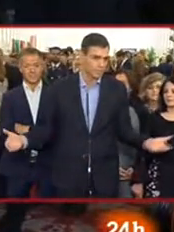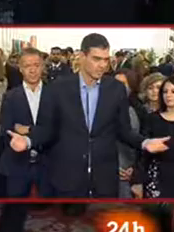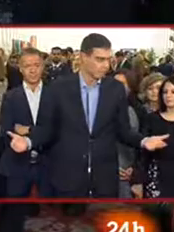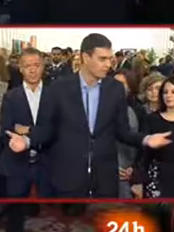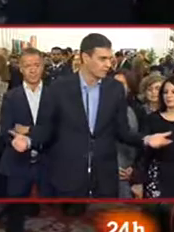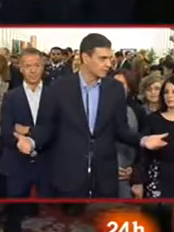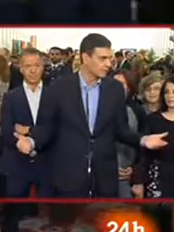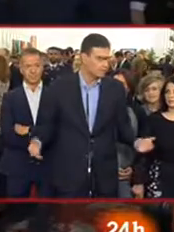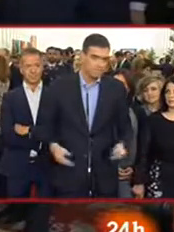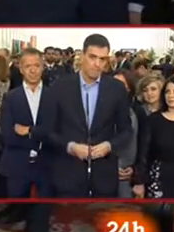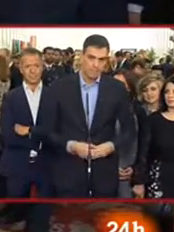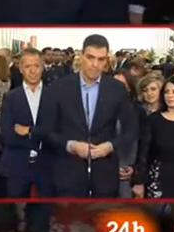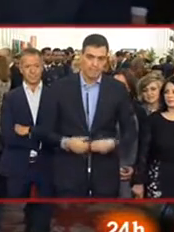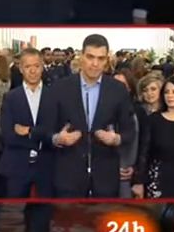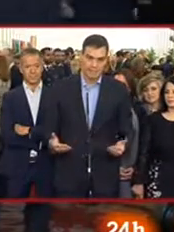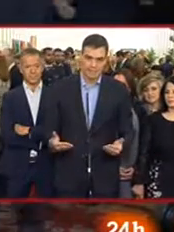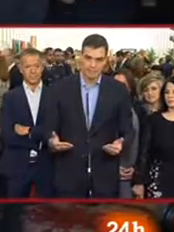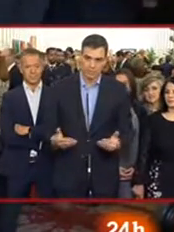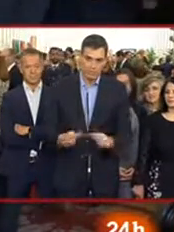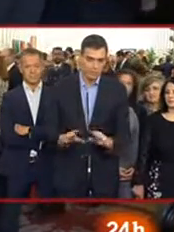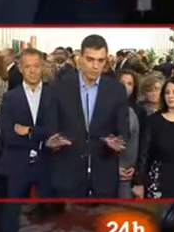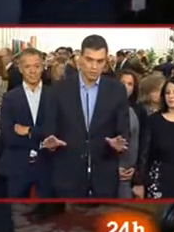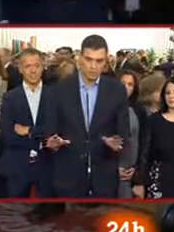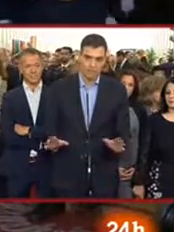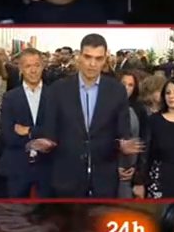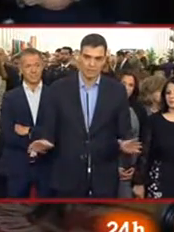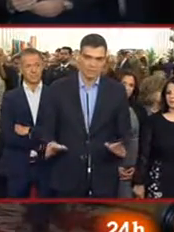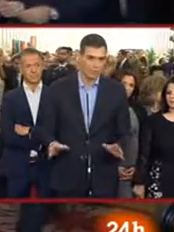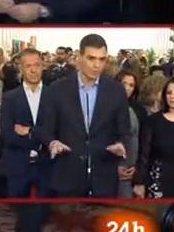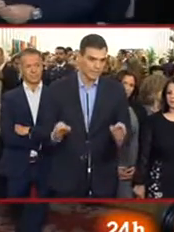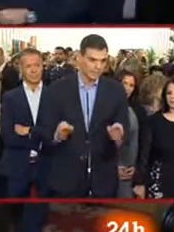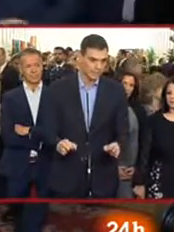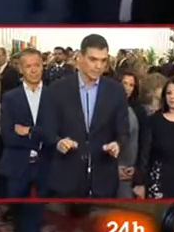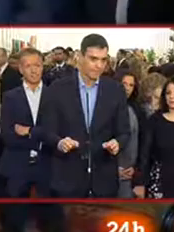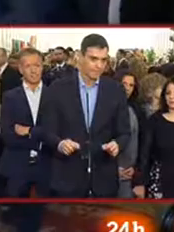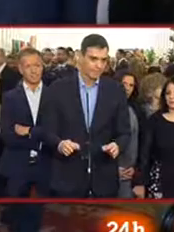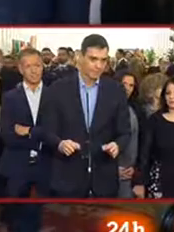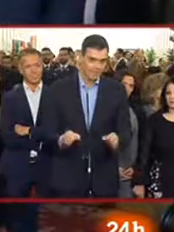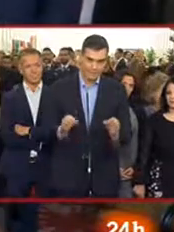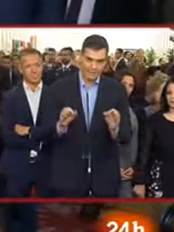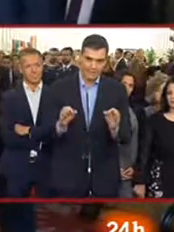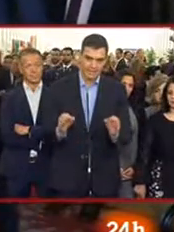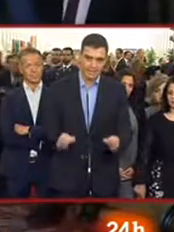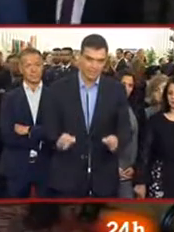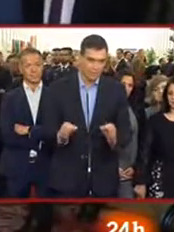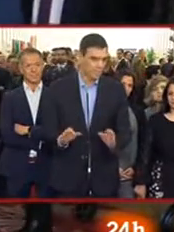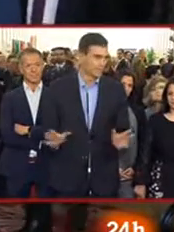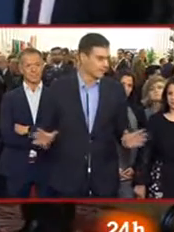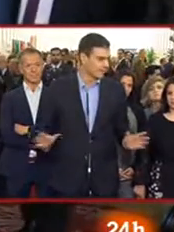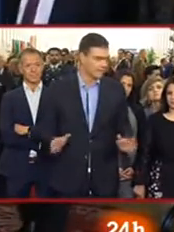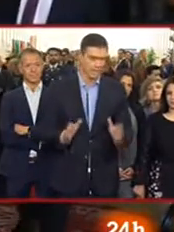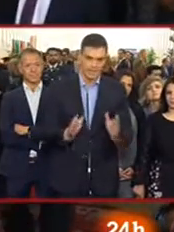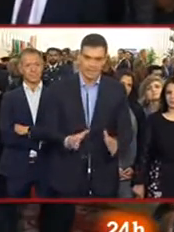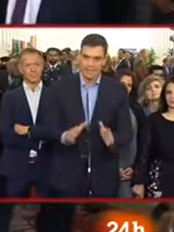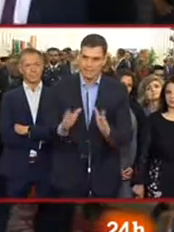cumplir el presidente del Gobierno. A partir de ahí, nosotros siempre hemos dicho que la financiación autonómica es hablar del estado del